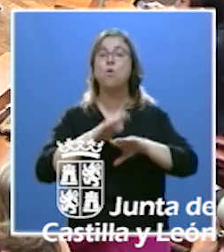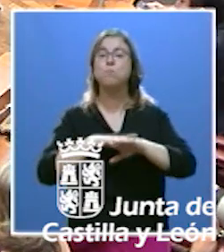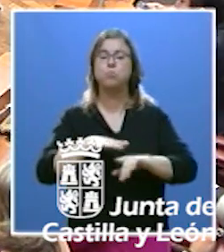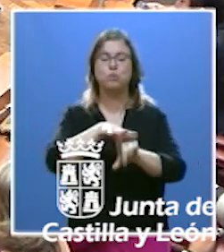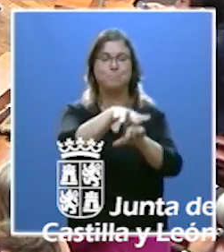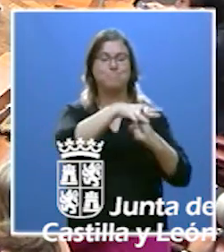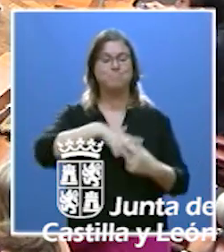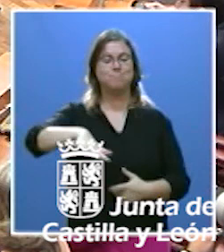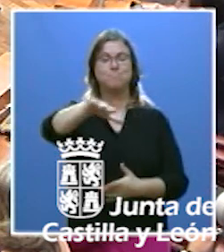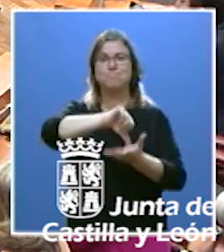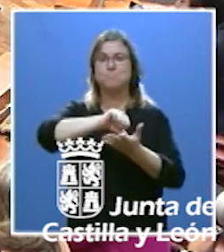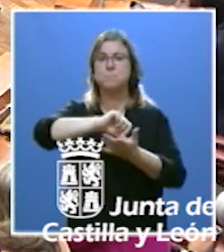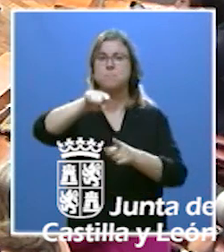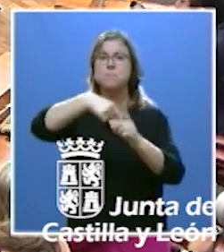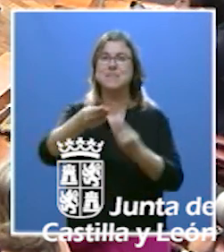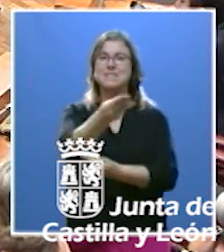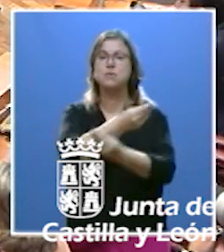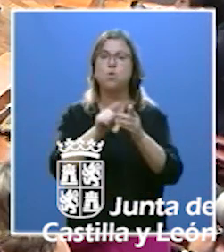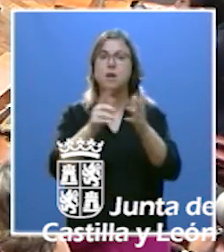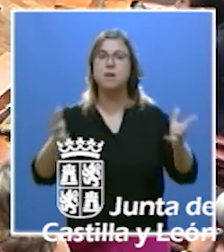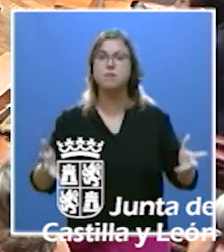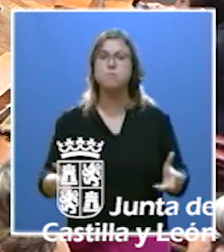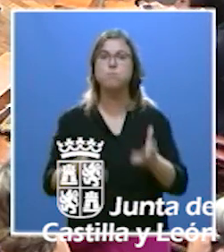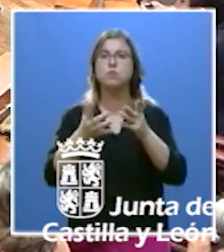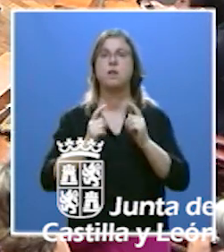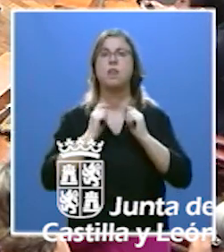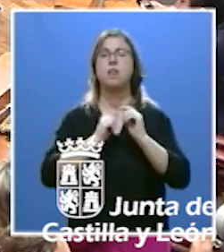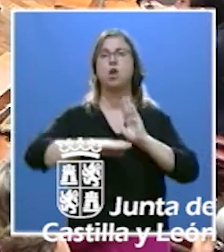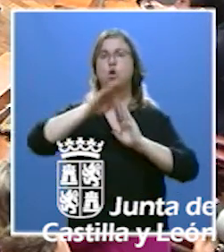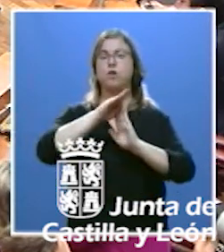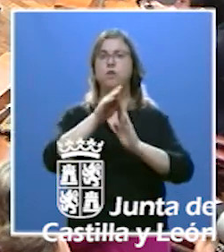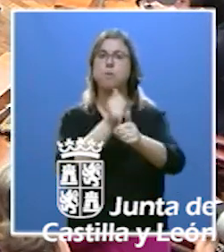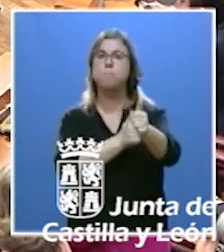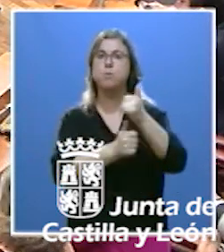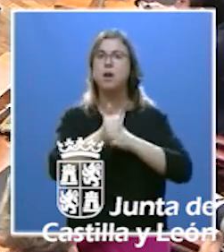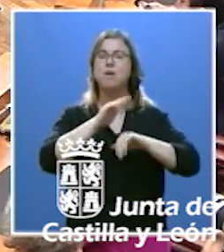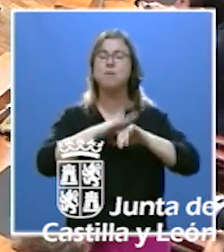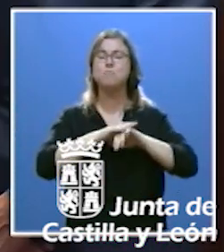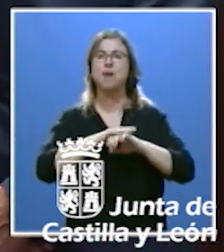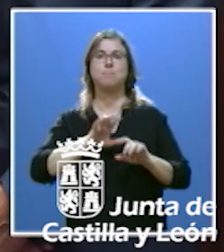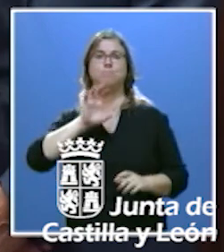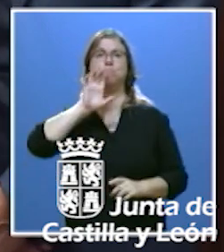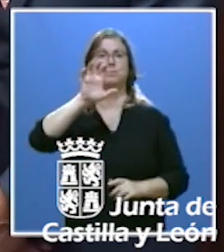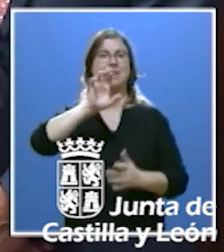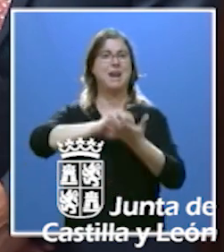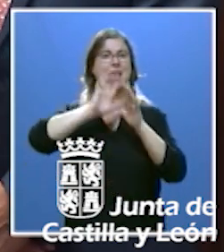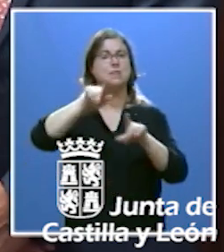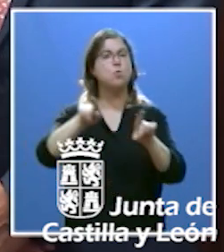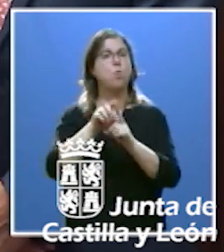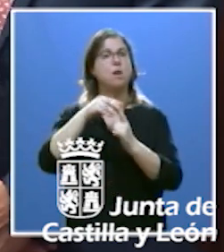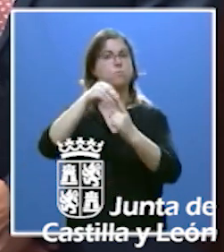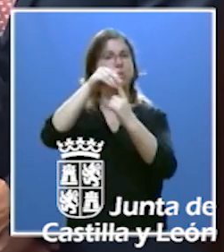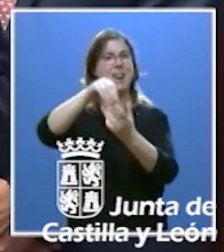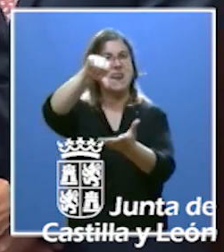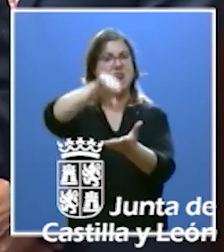enclave y entorno, impulsar y potenciar condiciones preferentes para poner a Castilla y León en el centro de